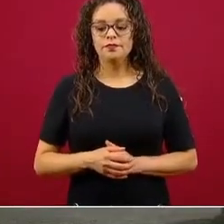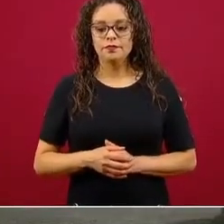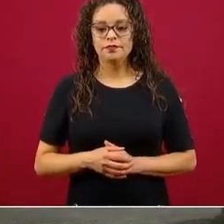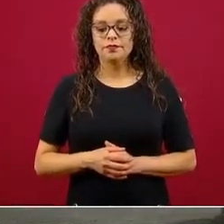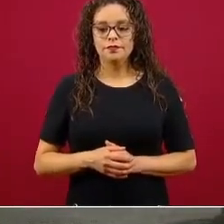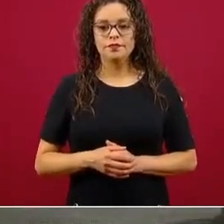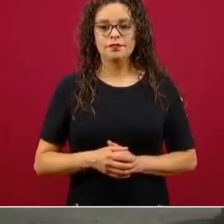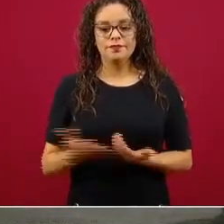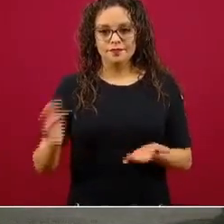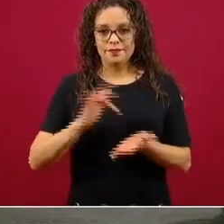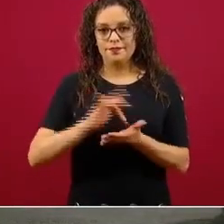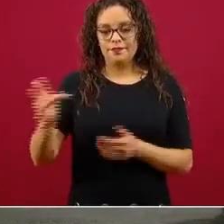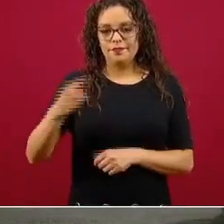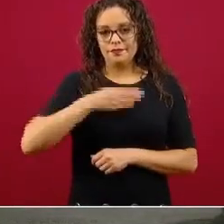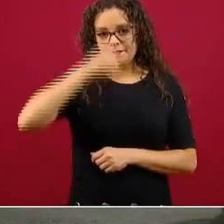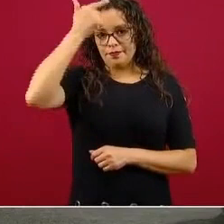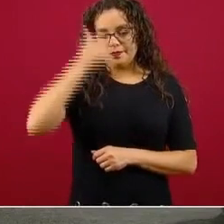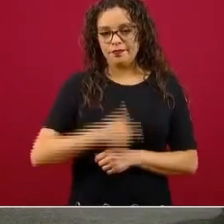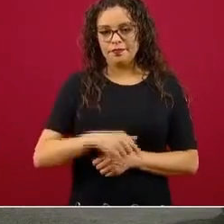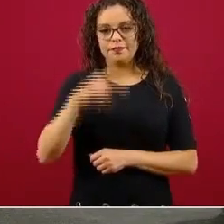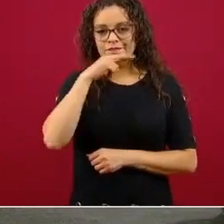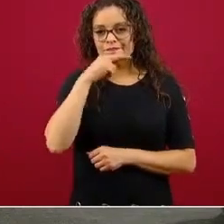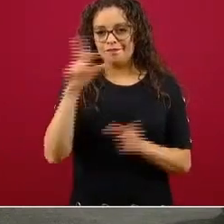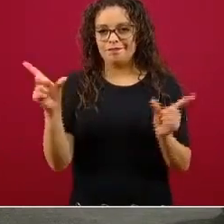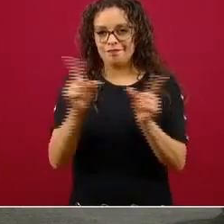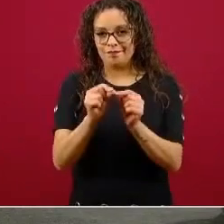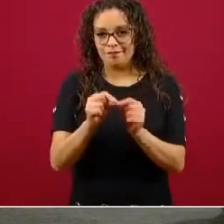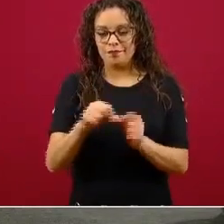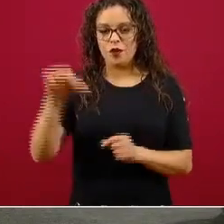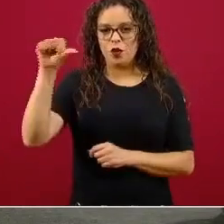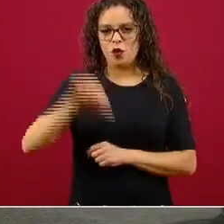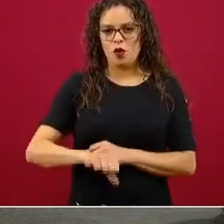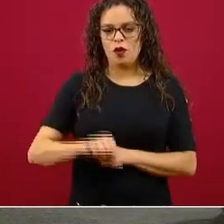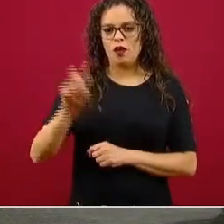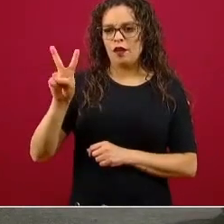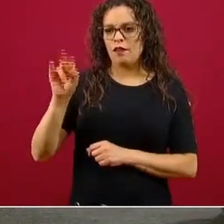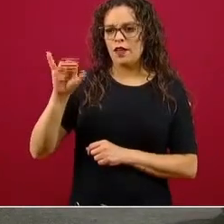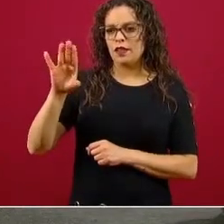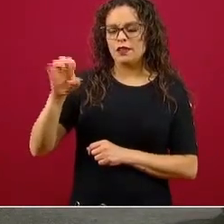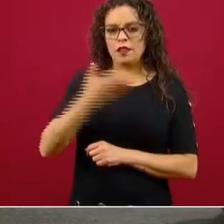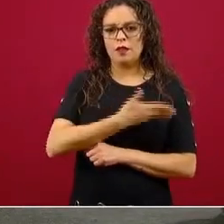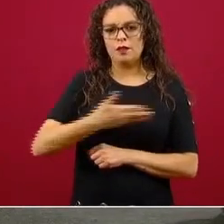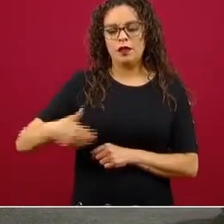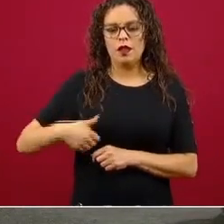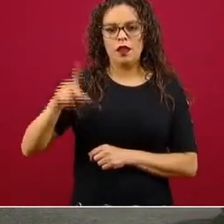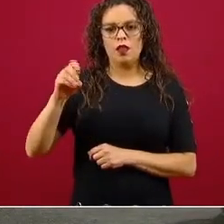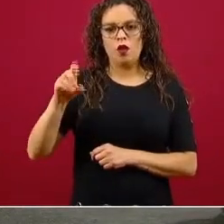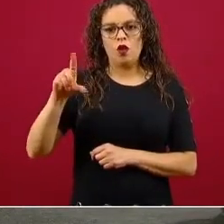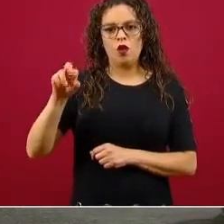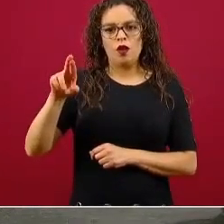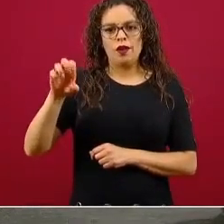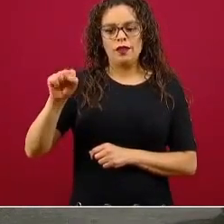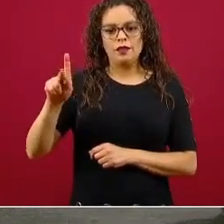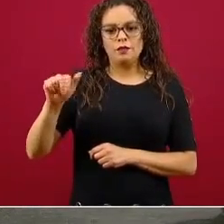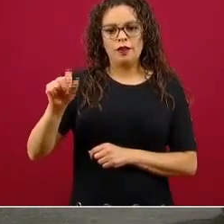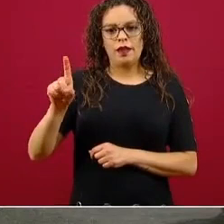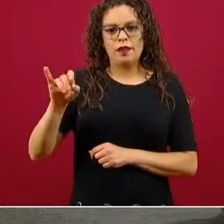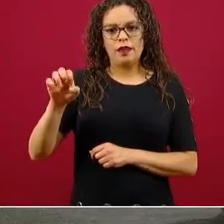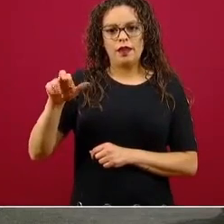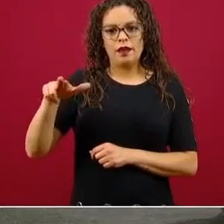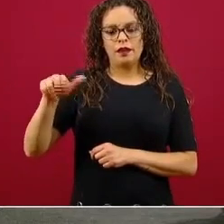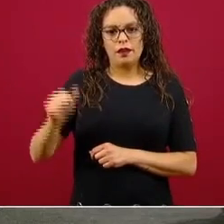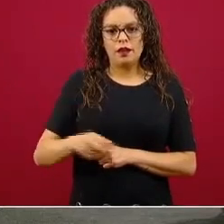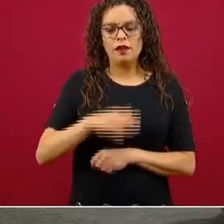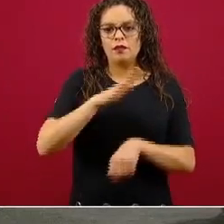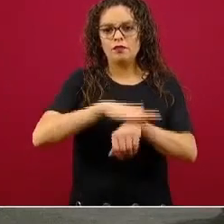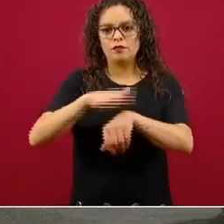Gracias. Buenas noches. Rápidamente, hoy la vicepresidenta de la Cámara de Diputados, Dolores Padierna, hace un llamado a la Comisión Federal de